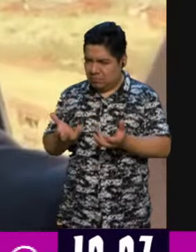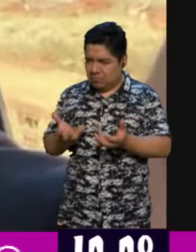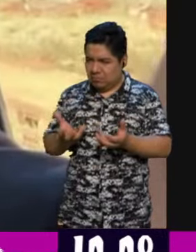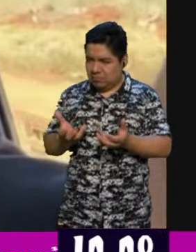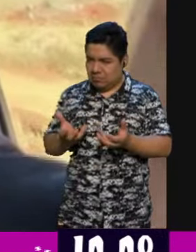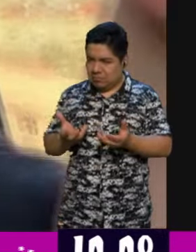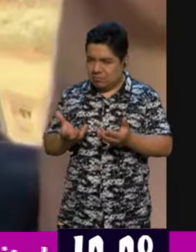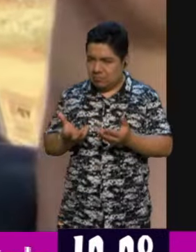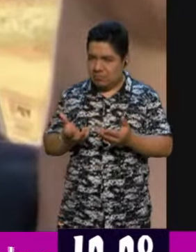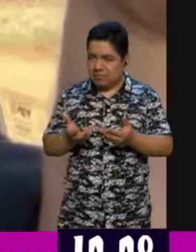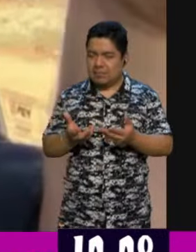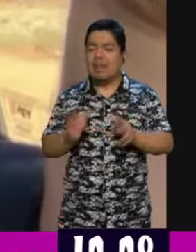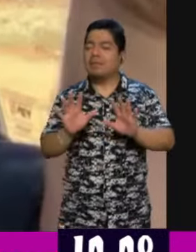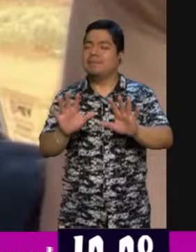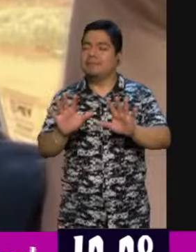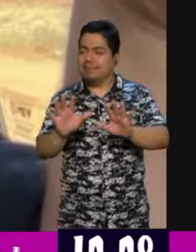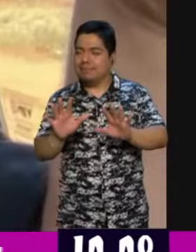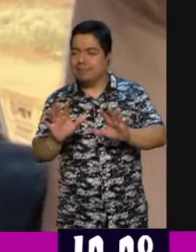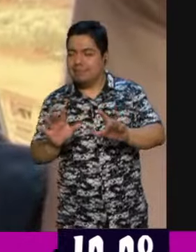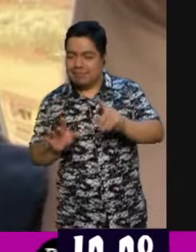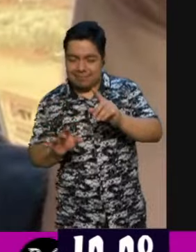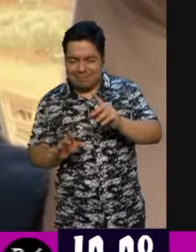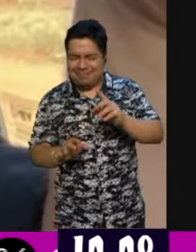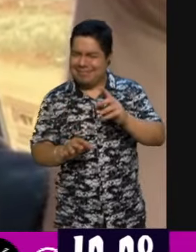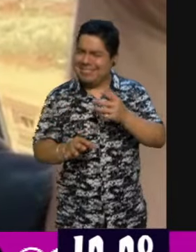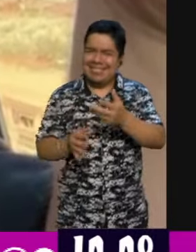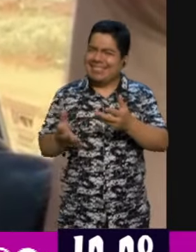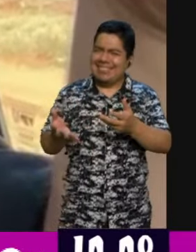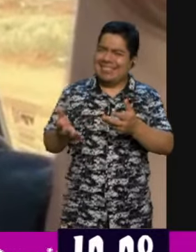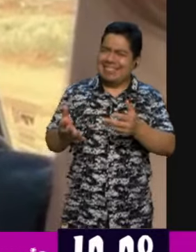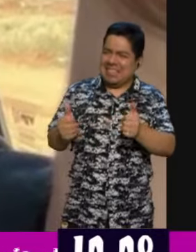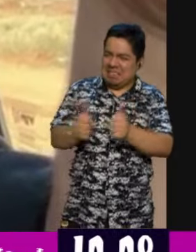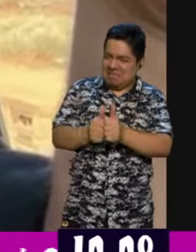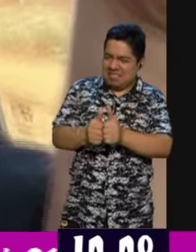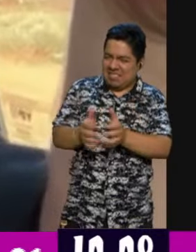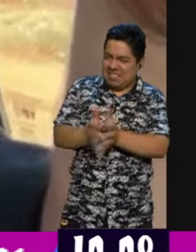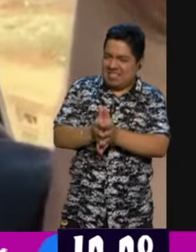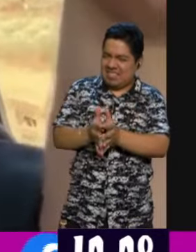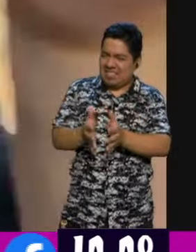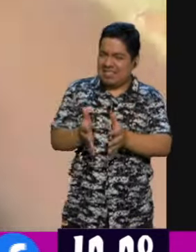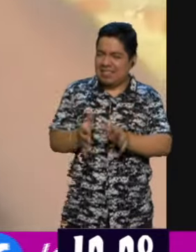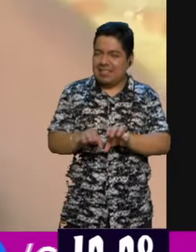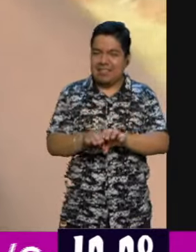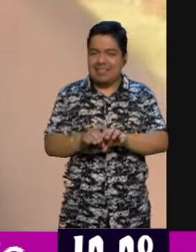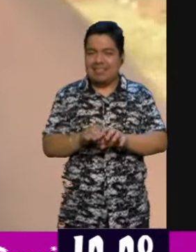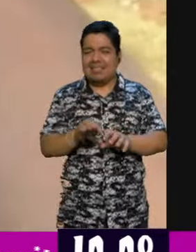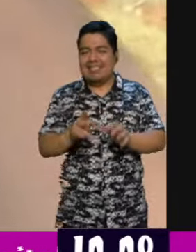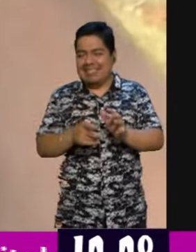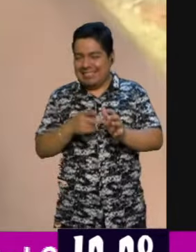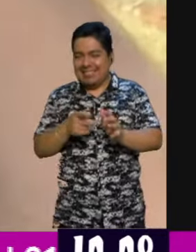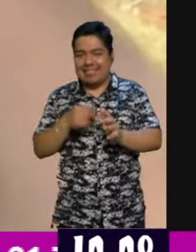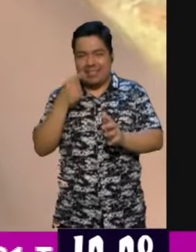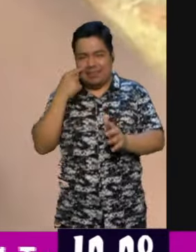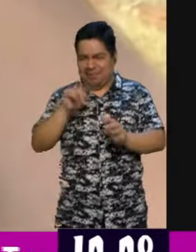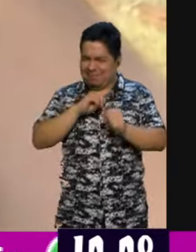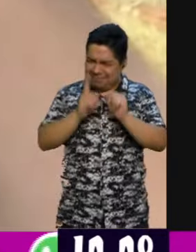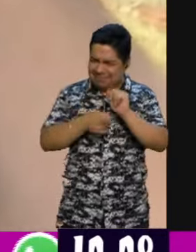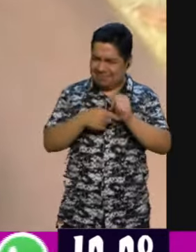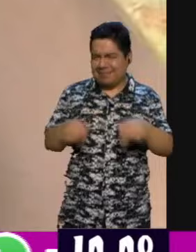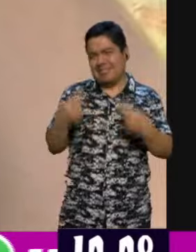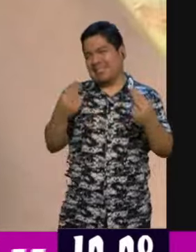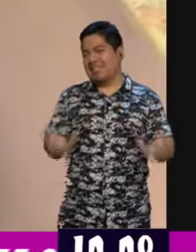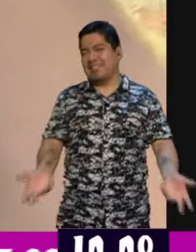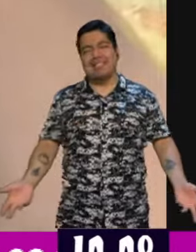huevos. No. Respiración. Cuando se pegan ¿de o cuando. ¿Cuáles? A ver, no, ya me estás vacilando,